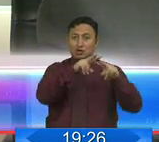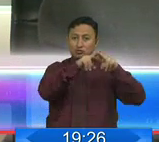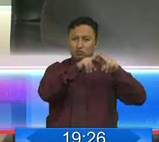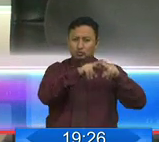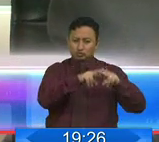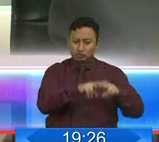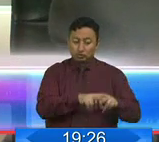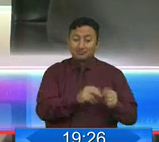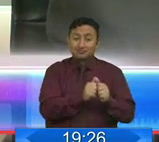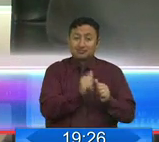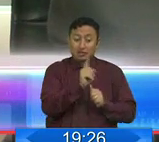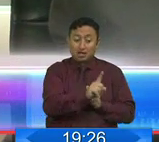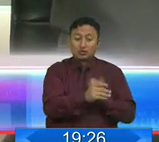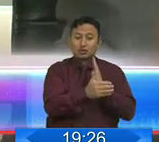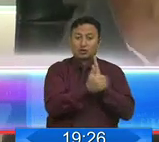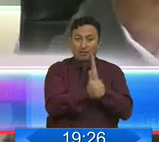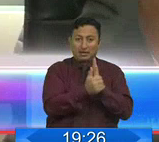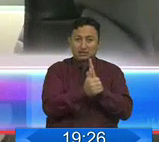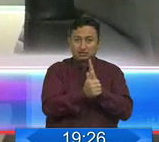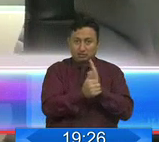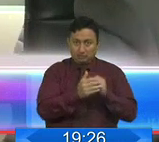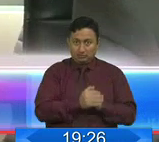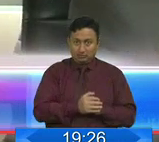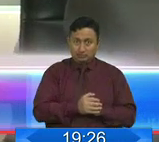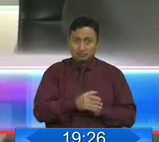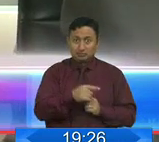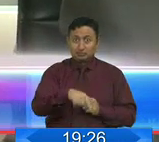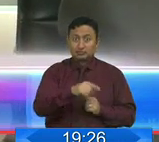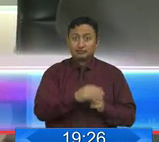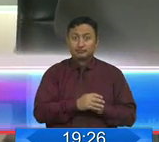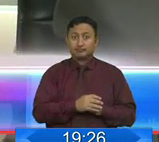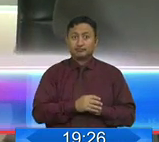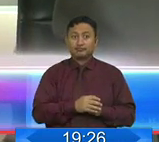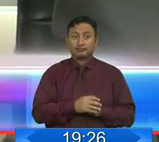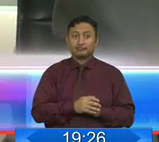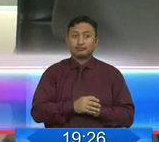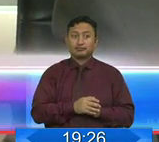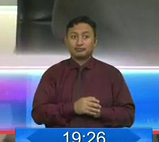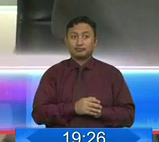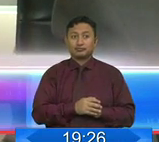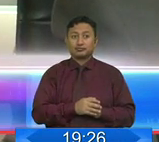méritos para de esa forma establecer